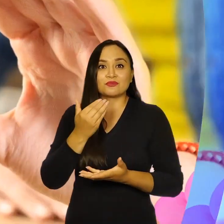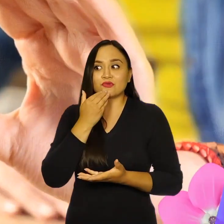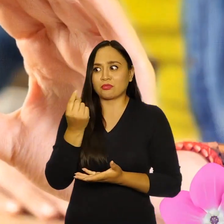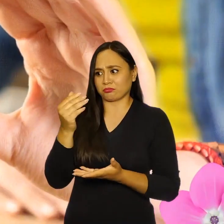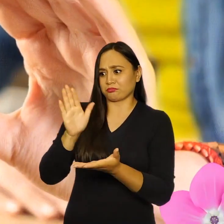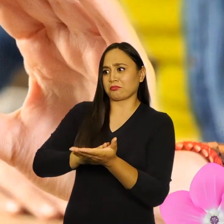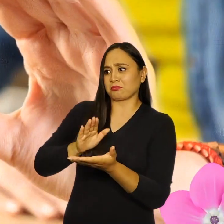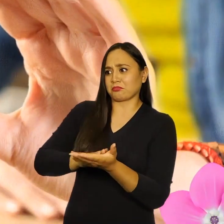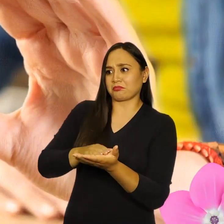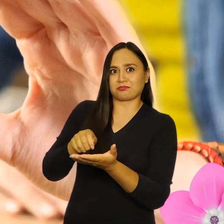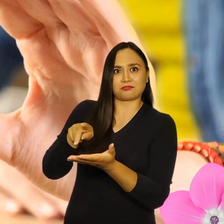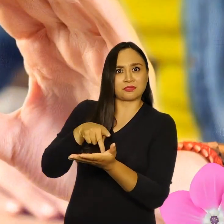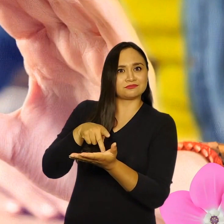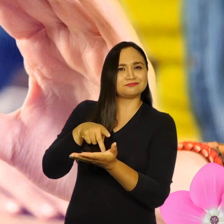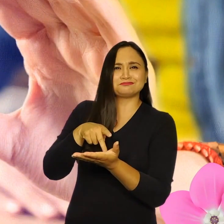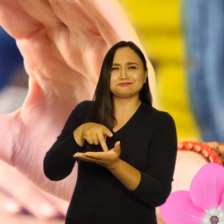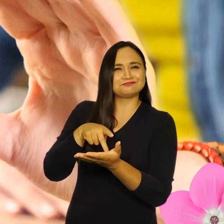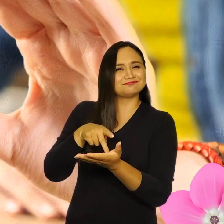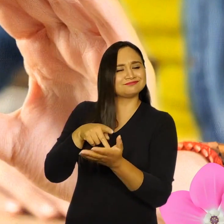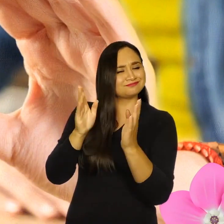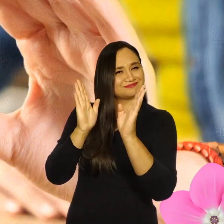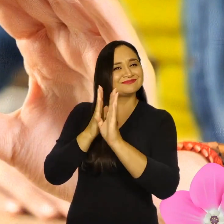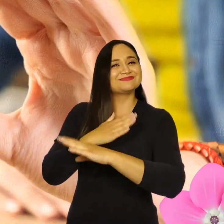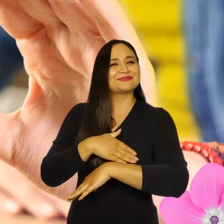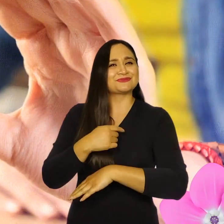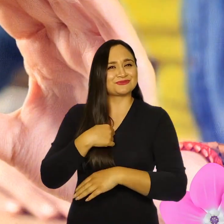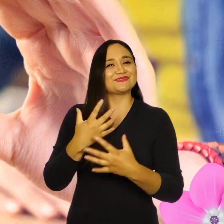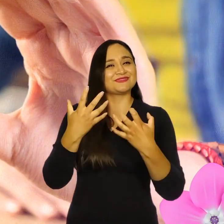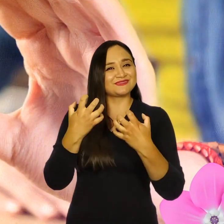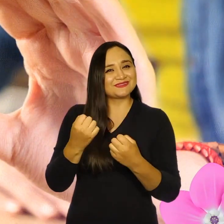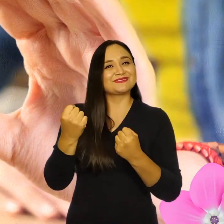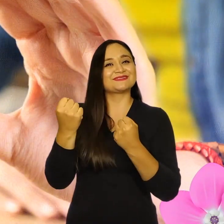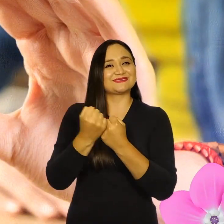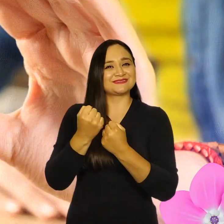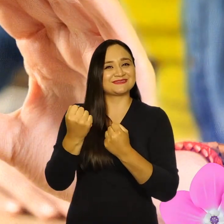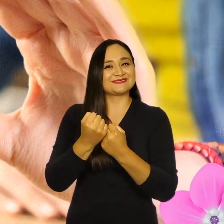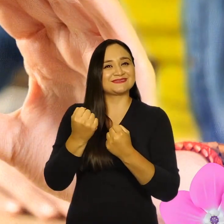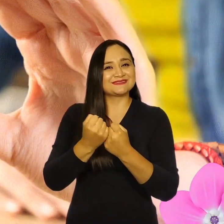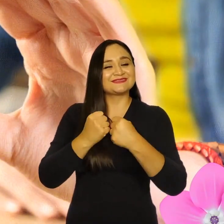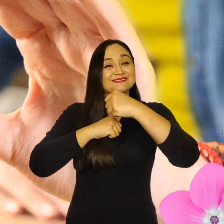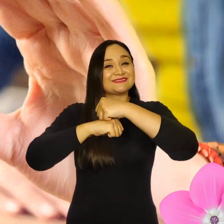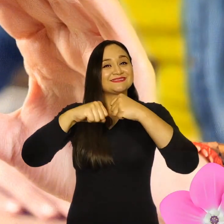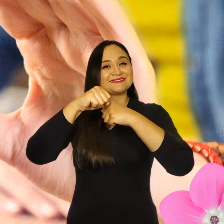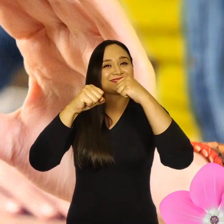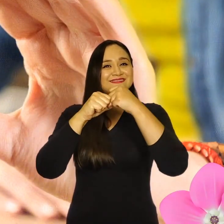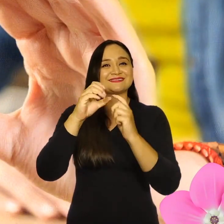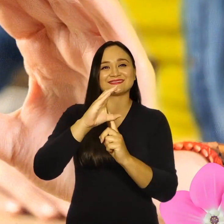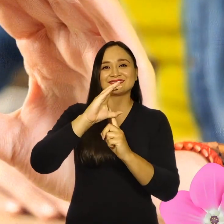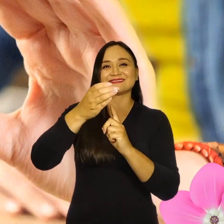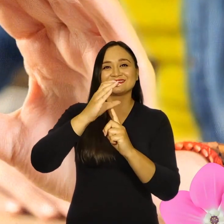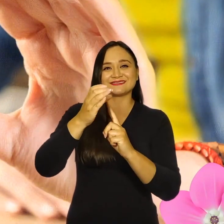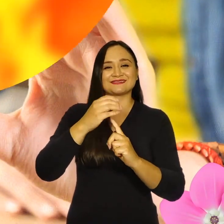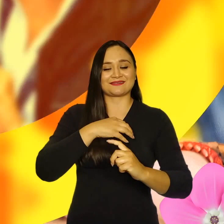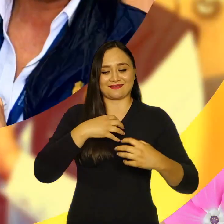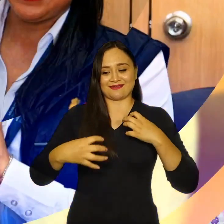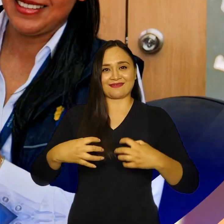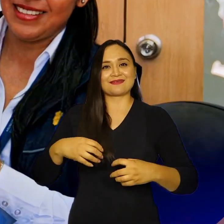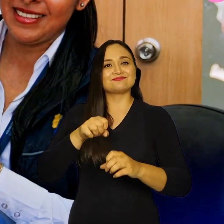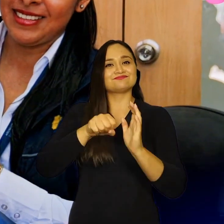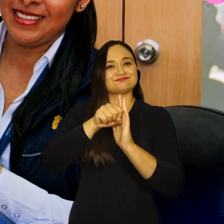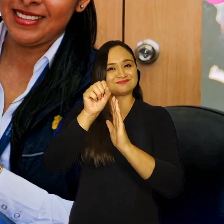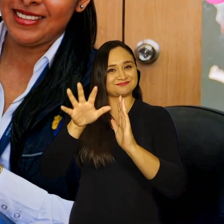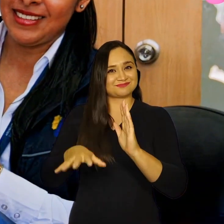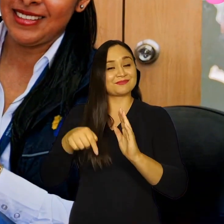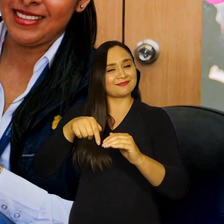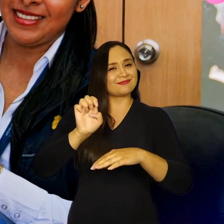ningún tipo de retribución. Quiero ser una persona que apoye la construcción de una cultura de donación y trasplante en el